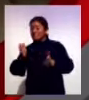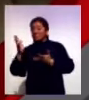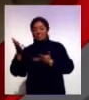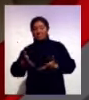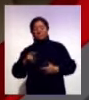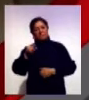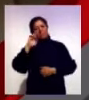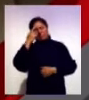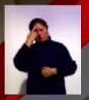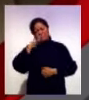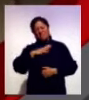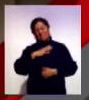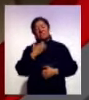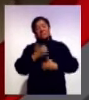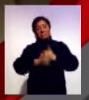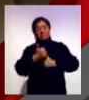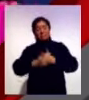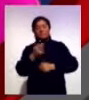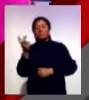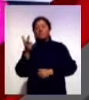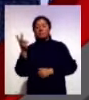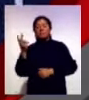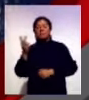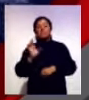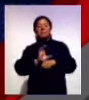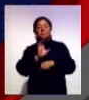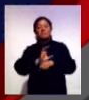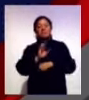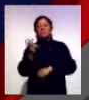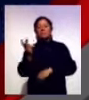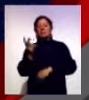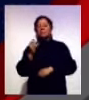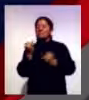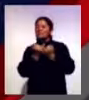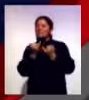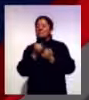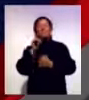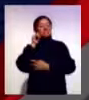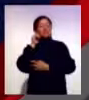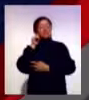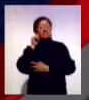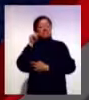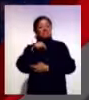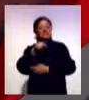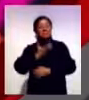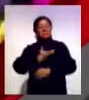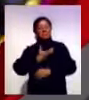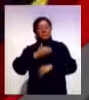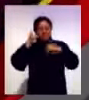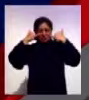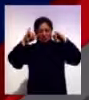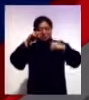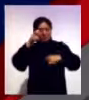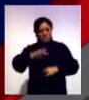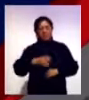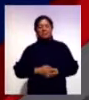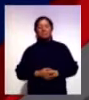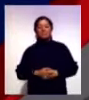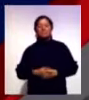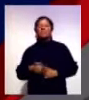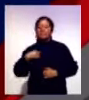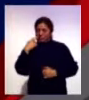tuvieron un partido también de exhibición en Colombia ambos tenistas y que mismo encuentro van a tener, Carlita, mañana en la Plaza de Toros. Ante esto, Carlita, pues